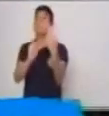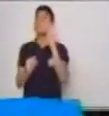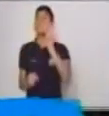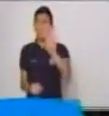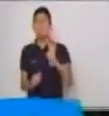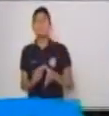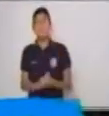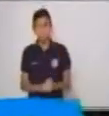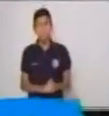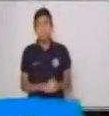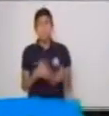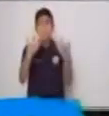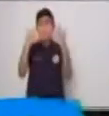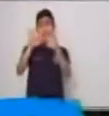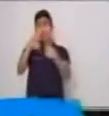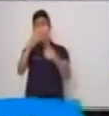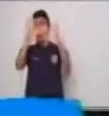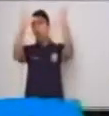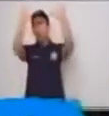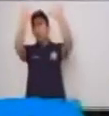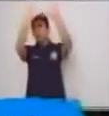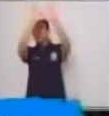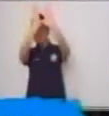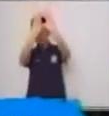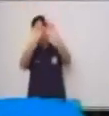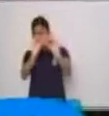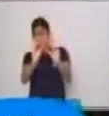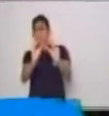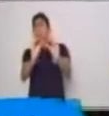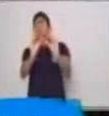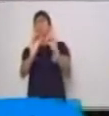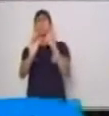Se caía la tarde y dijeron, es hora de regresar.